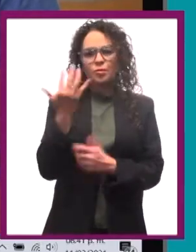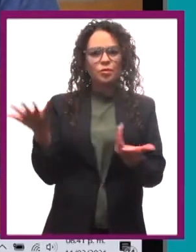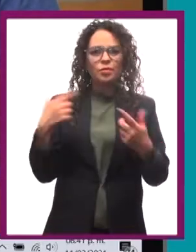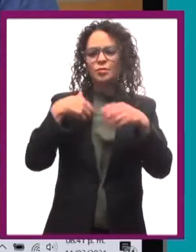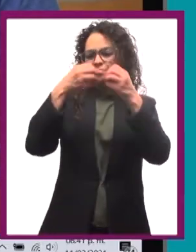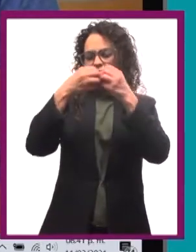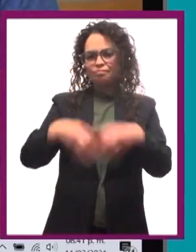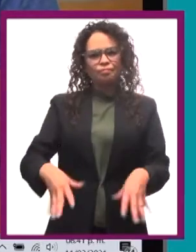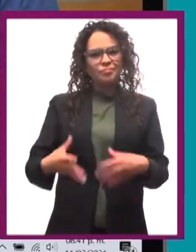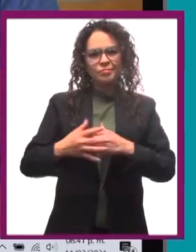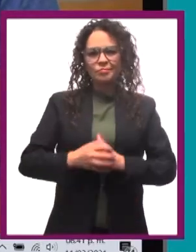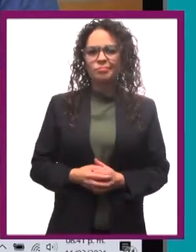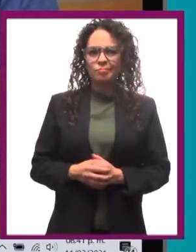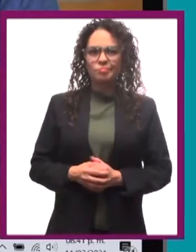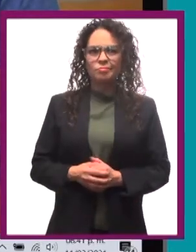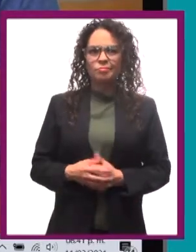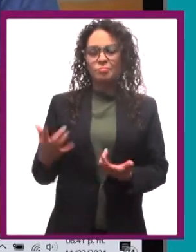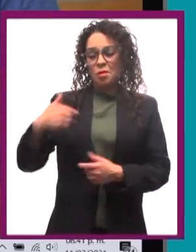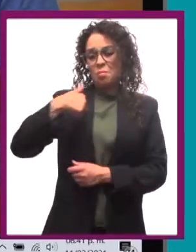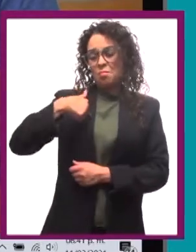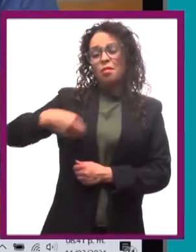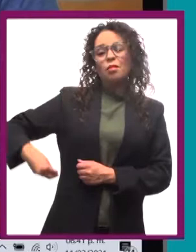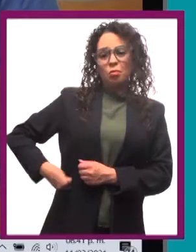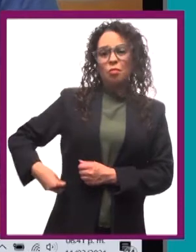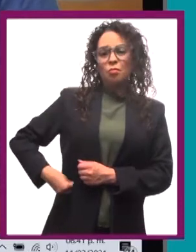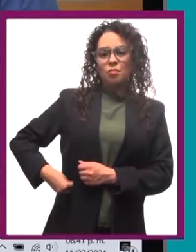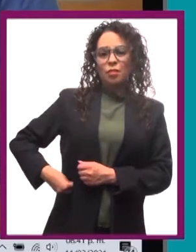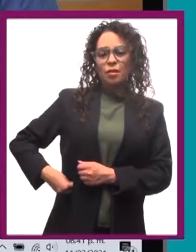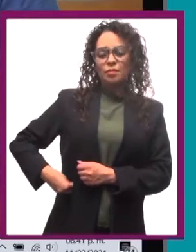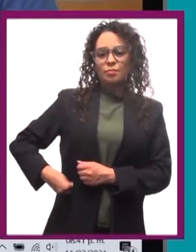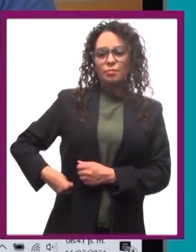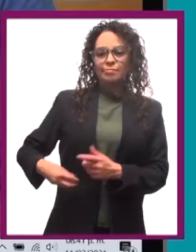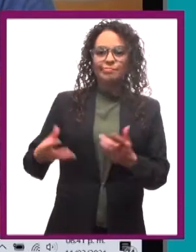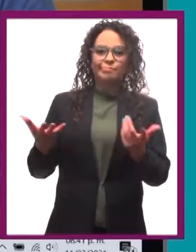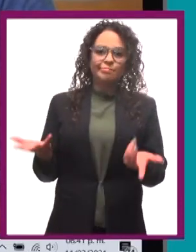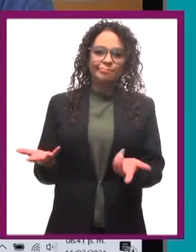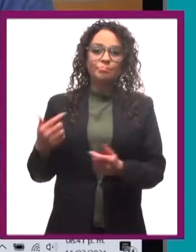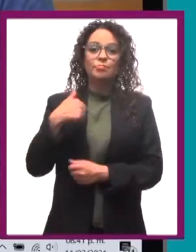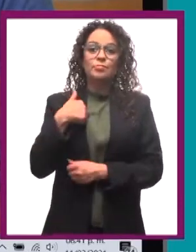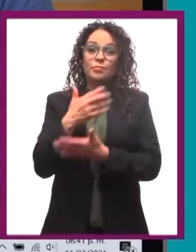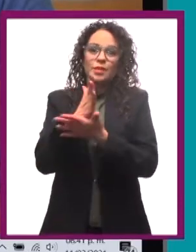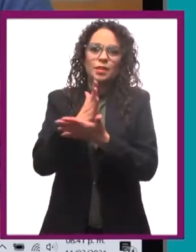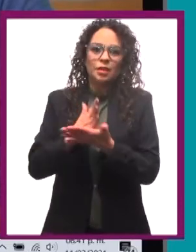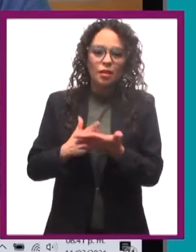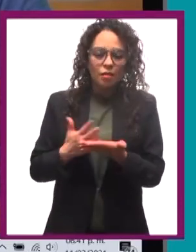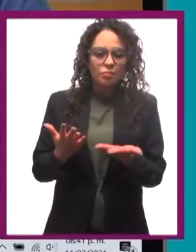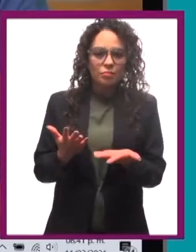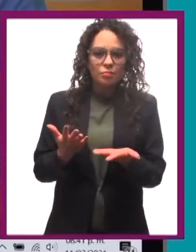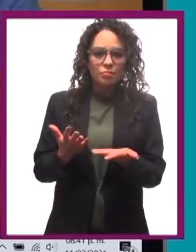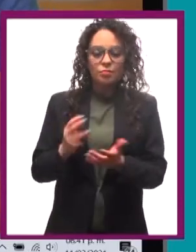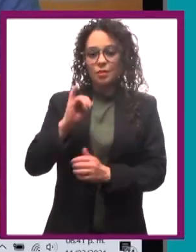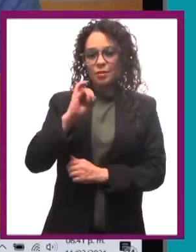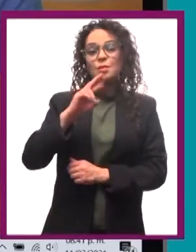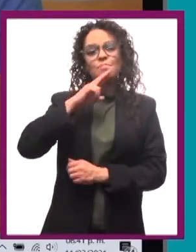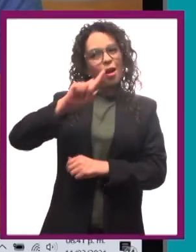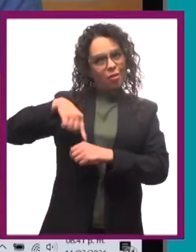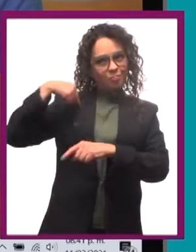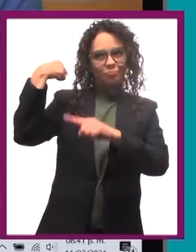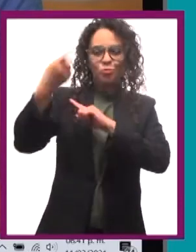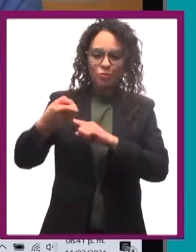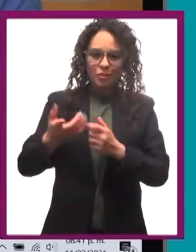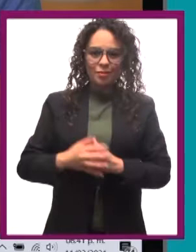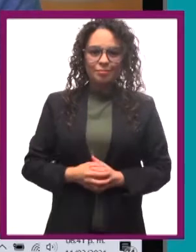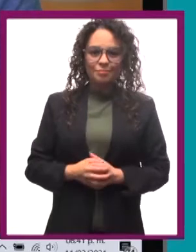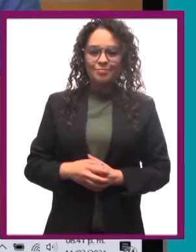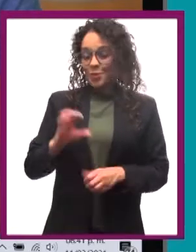No, perdón. Perdimos. Santi, fue mi culpa. Sí, es que me puse en medio. Pues sí,